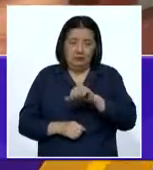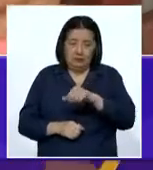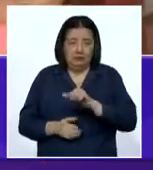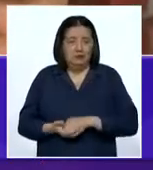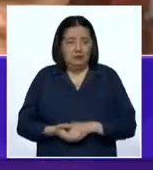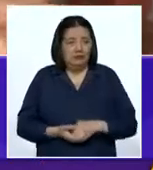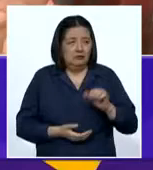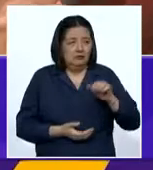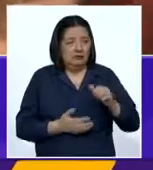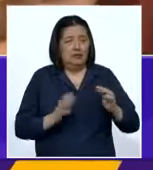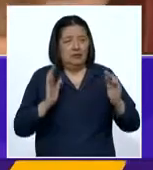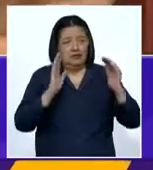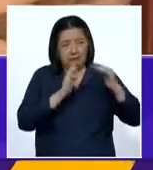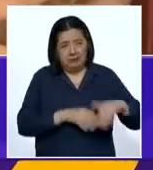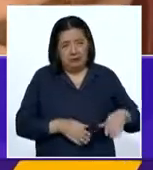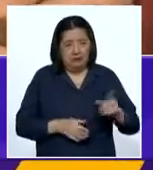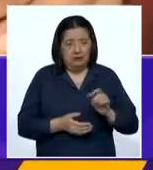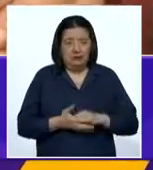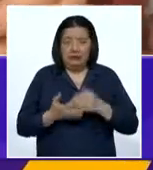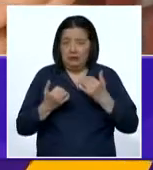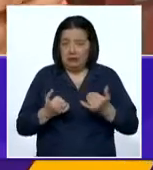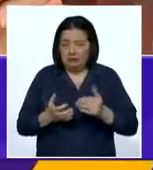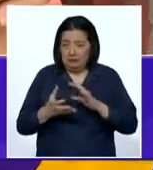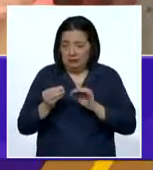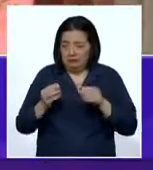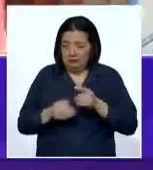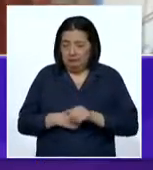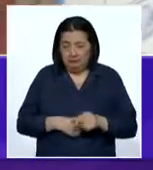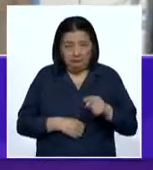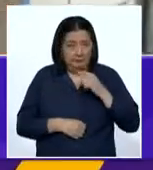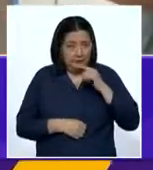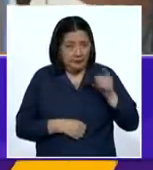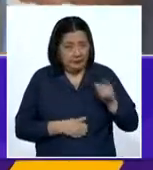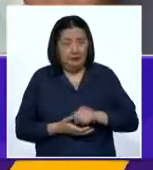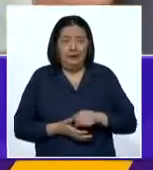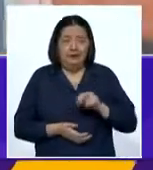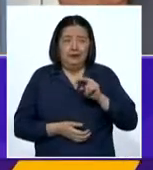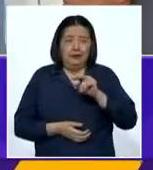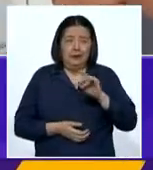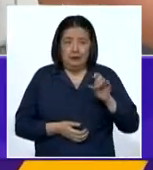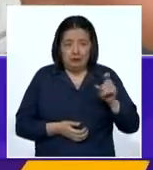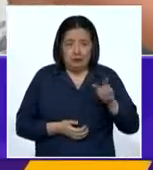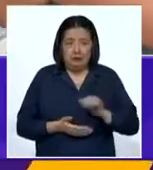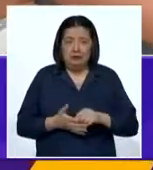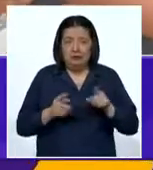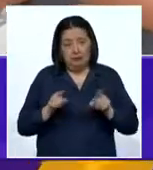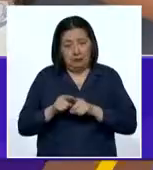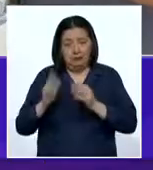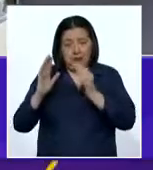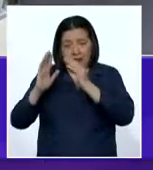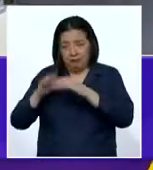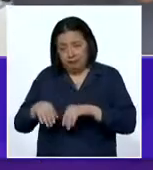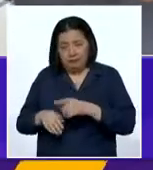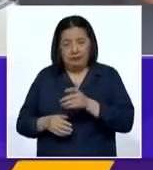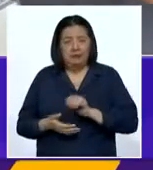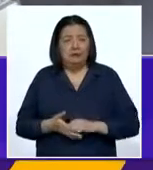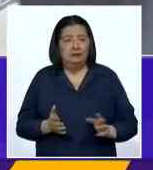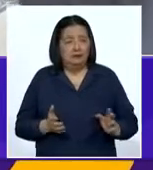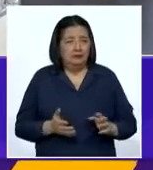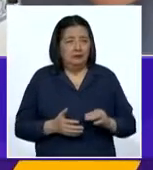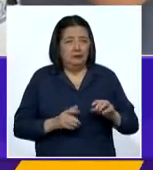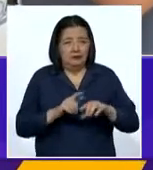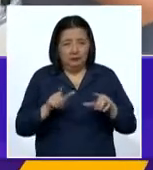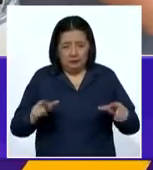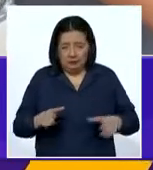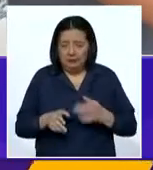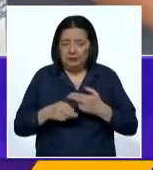estaba derrumbada la casa. Ahora, la historia de Natsumi es tremenda porque Natsumi también ha perdido su casa. Exactamente en la